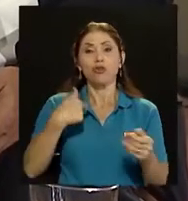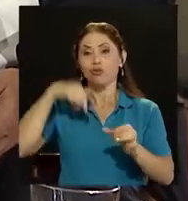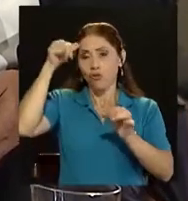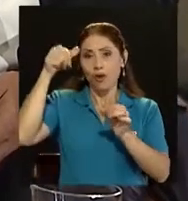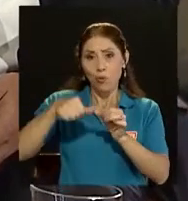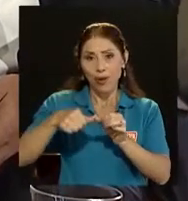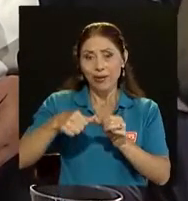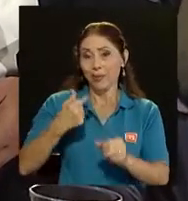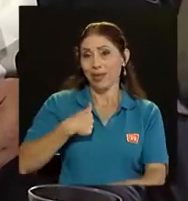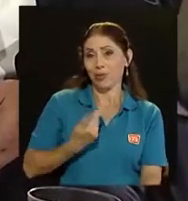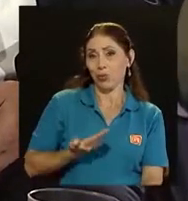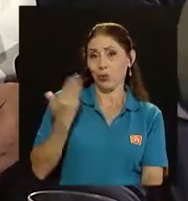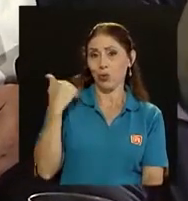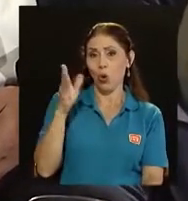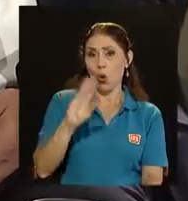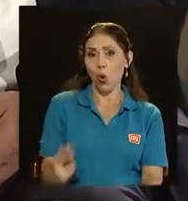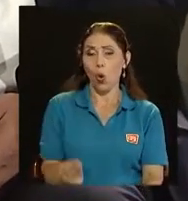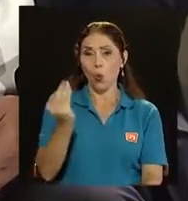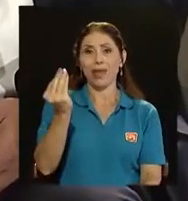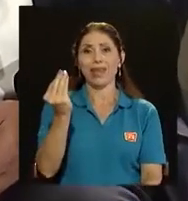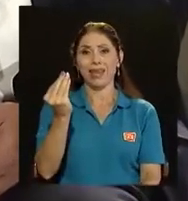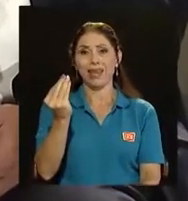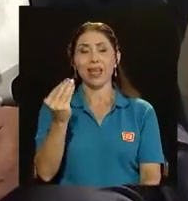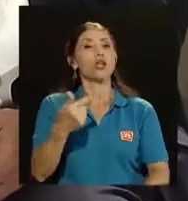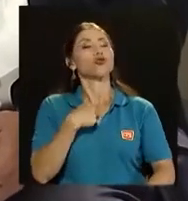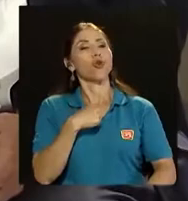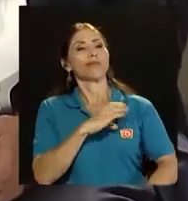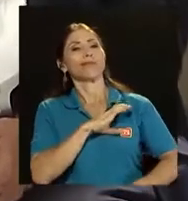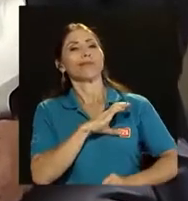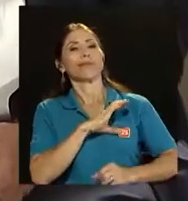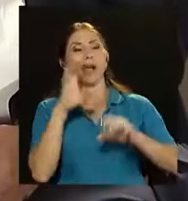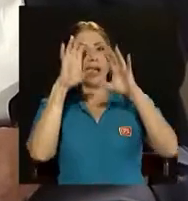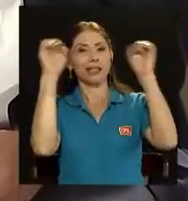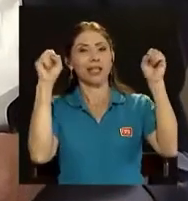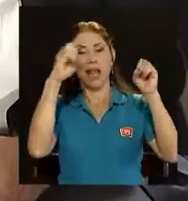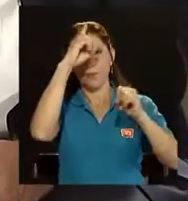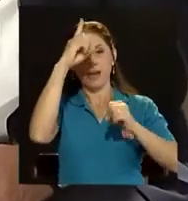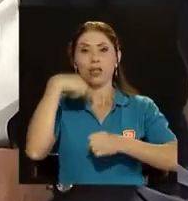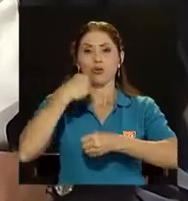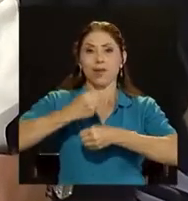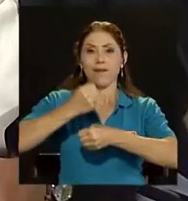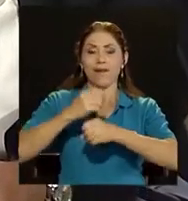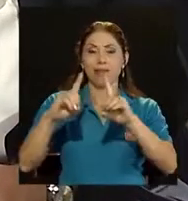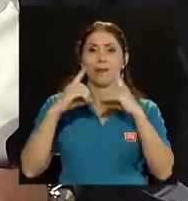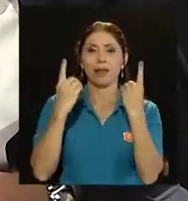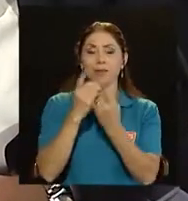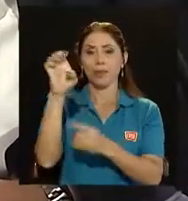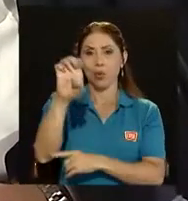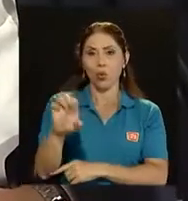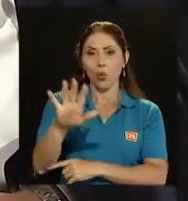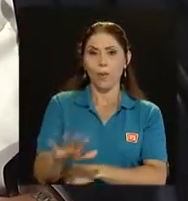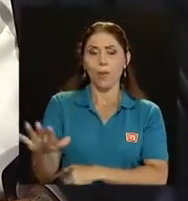que como joven oficial en la Cancillería alemana trabajaba en el Departamento Europeo, y la manera